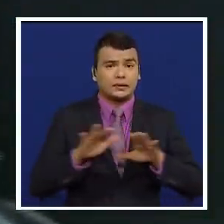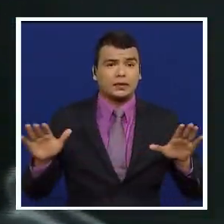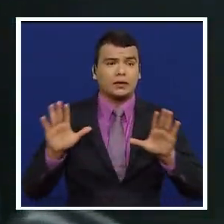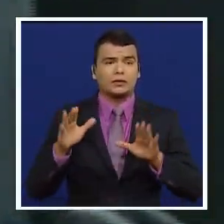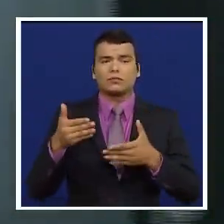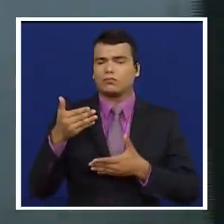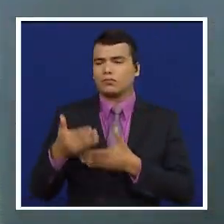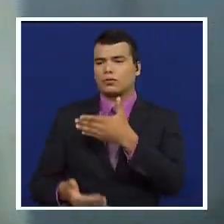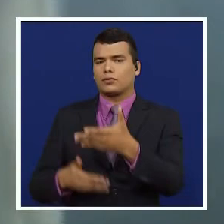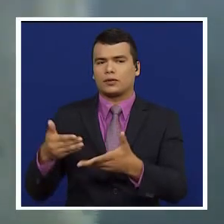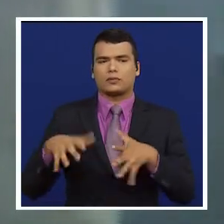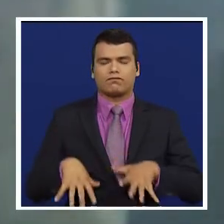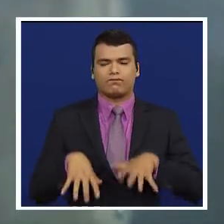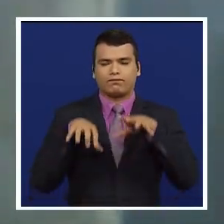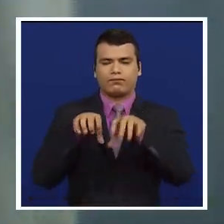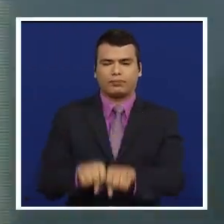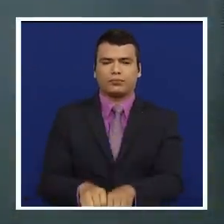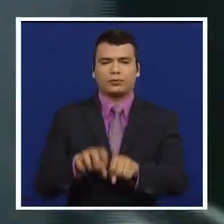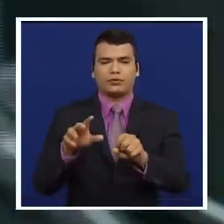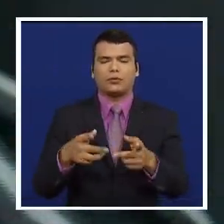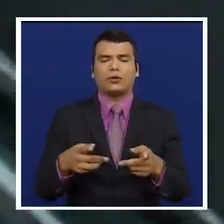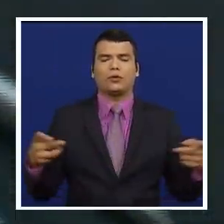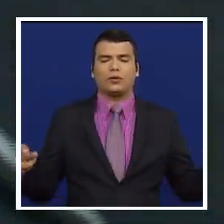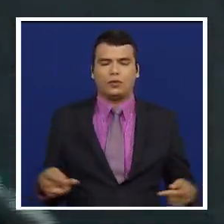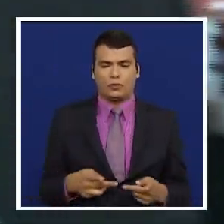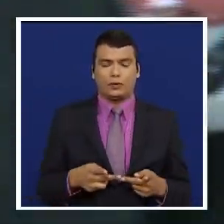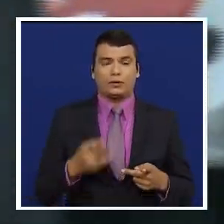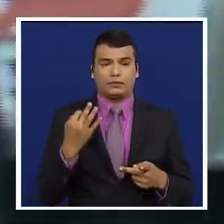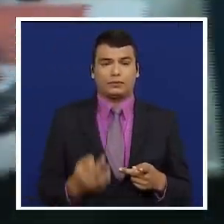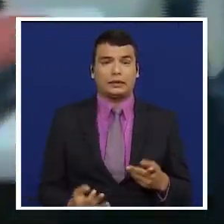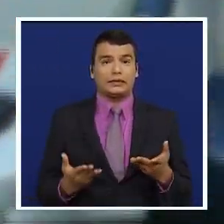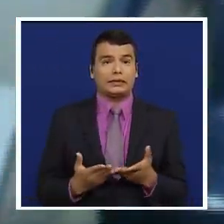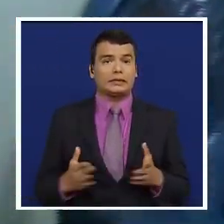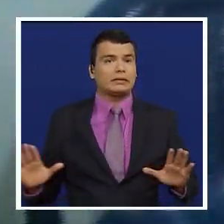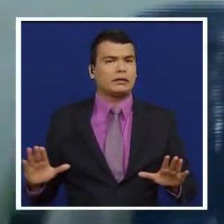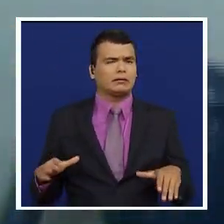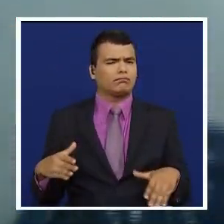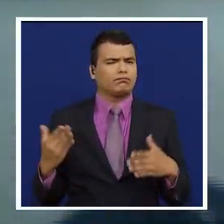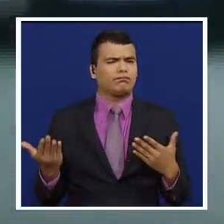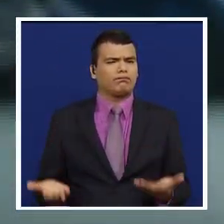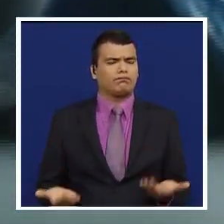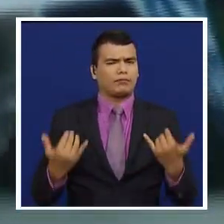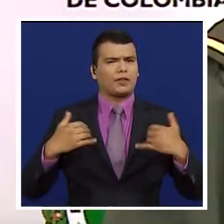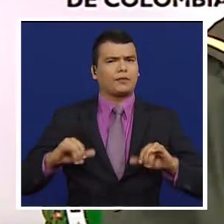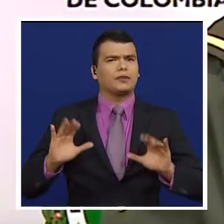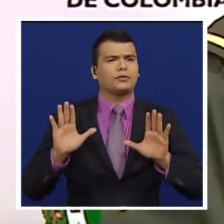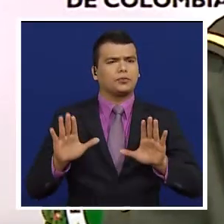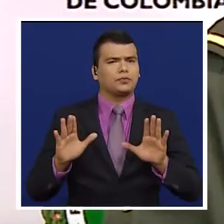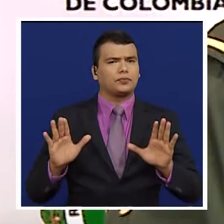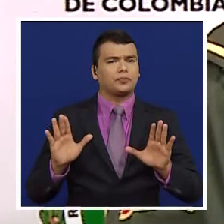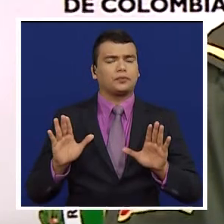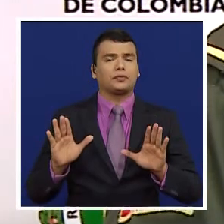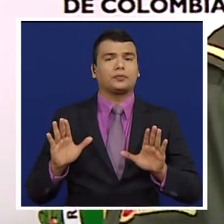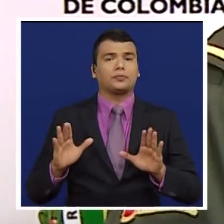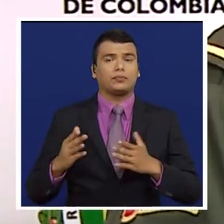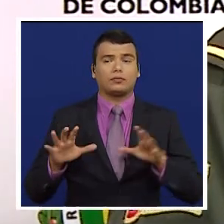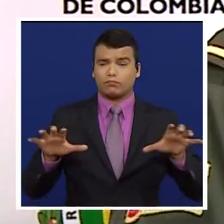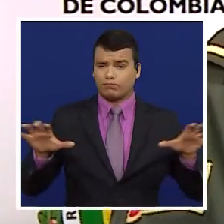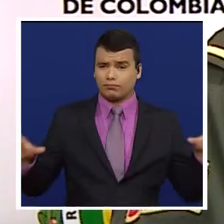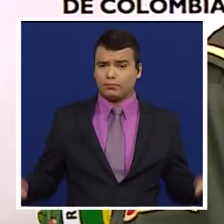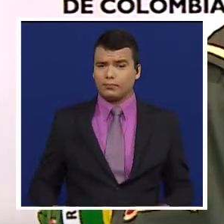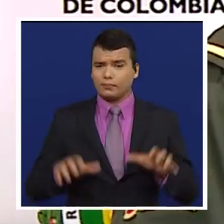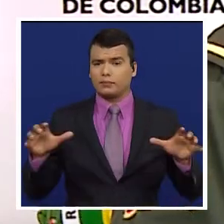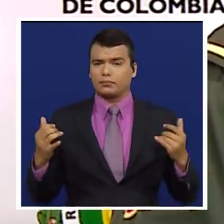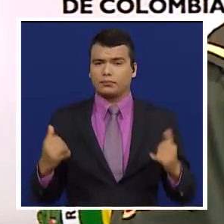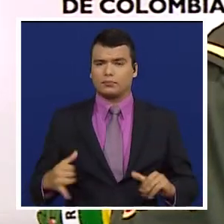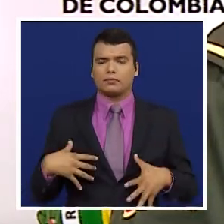proceso de extinción de dominio que finalmente culmina a través de ese operativo en el cual